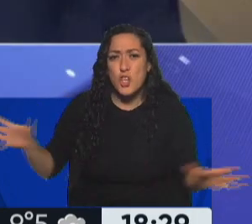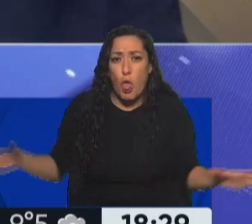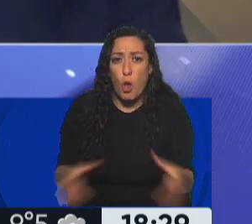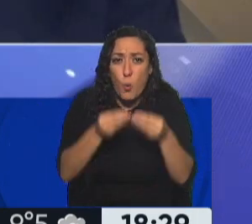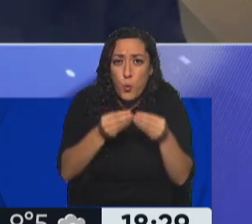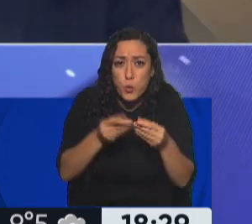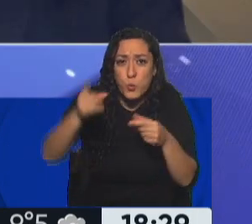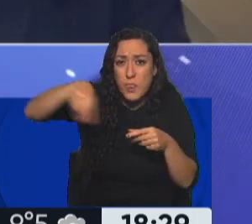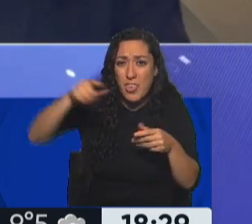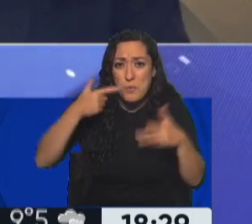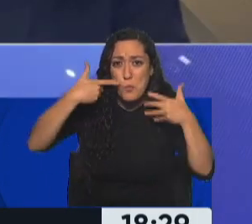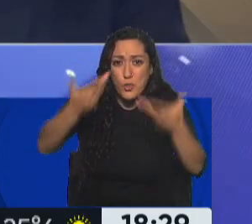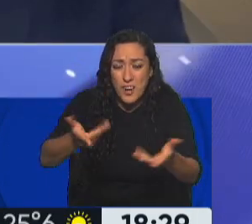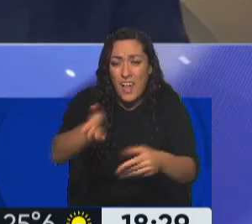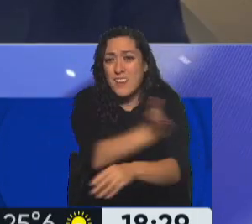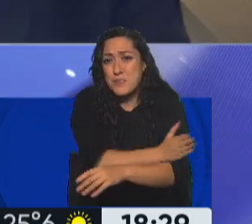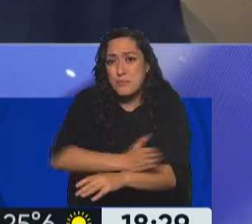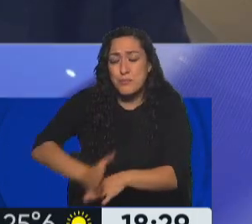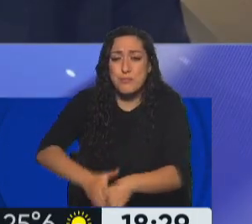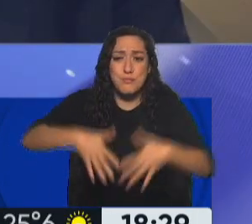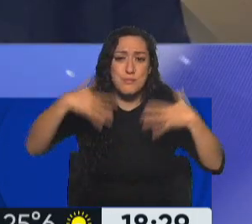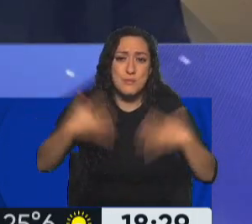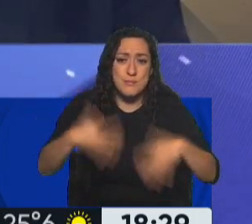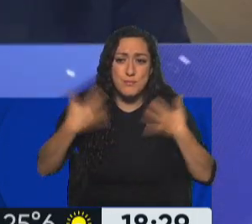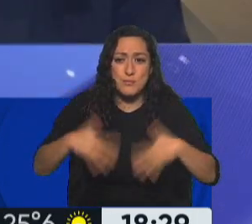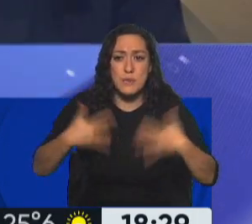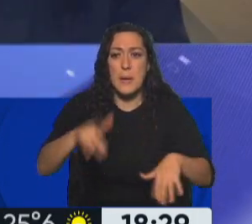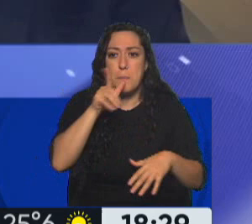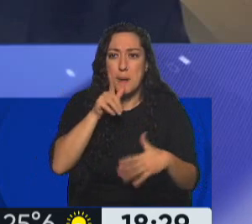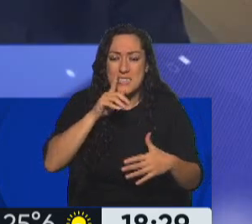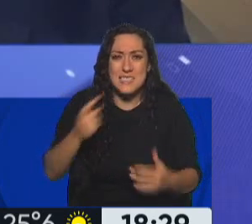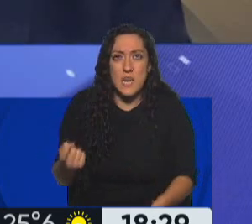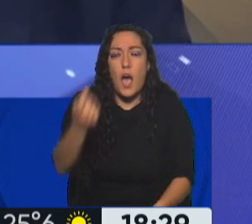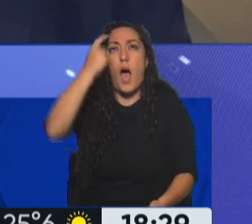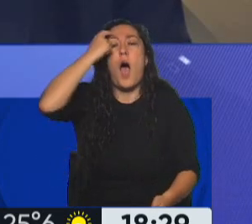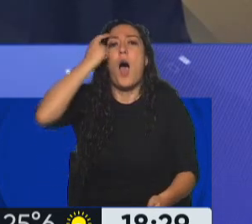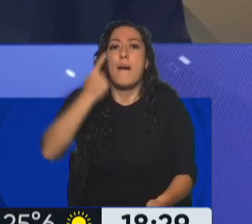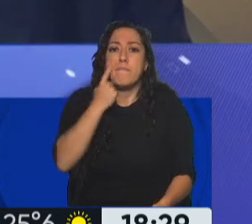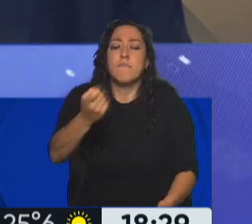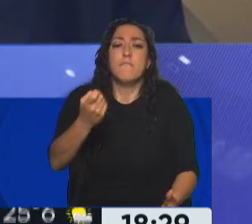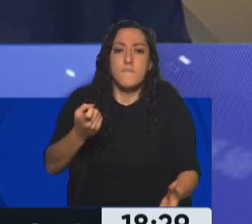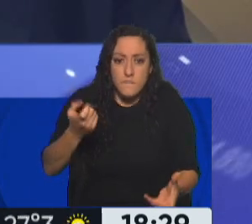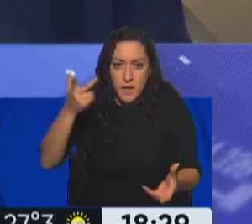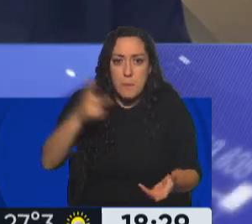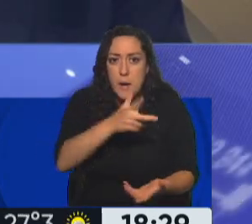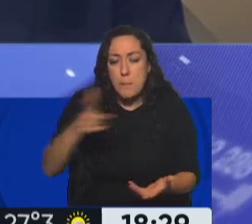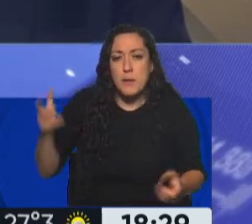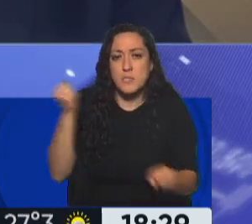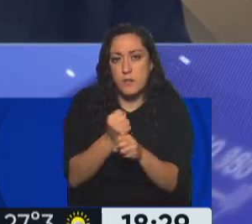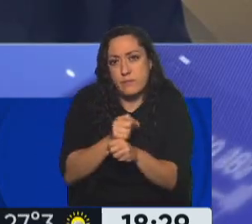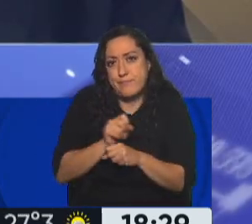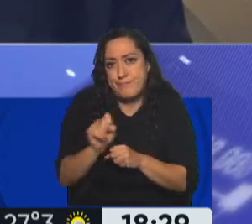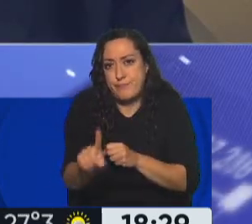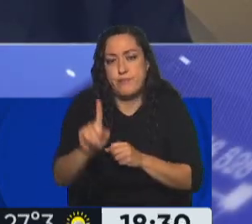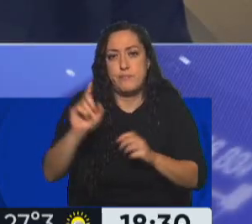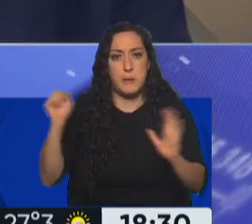lo presentaban ustedes, creo que se toma más conciencia de lo que significó el Papa, ¿no?